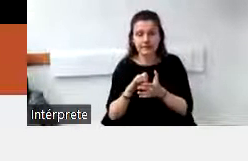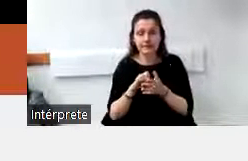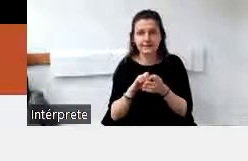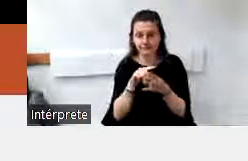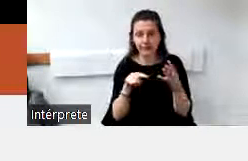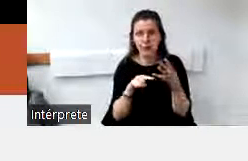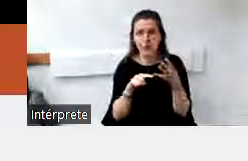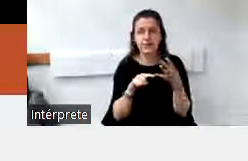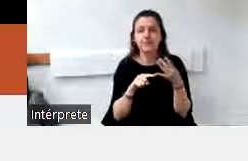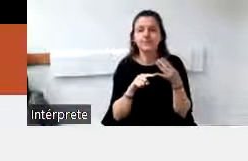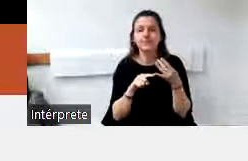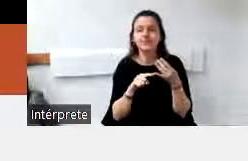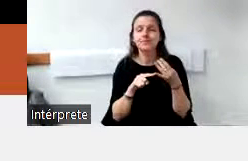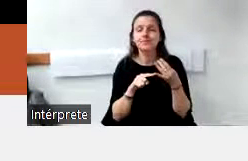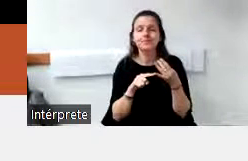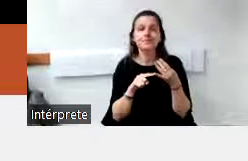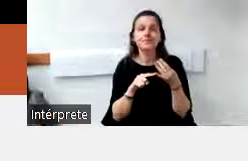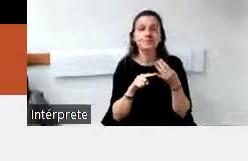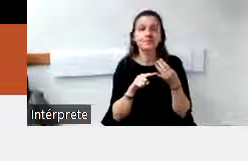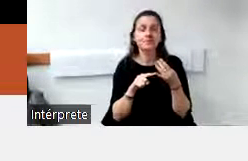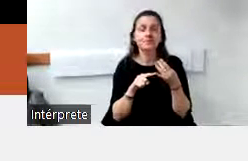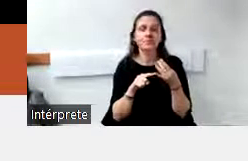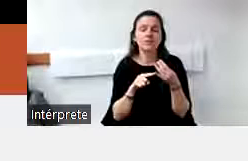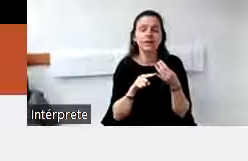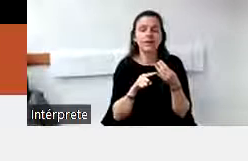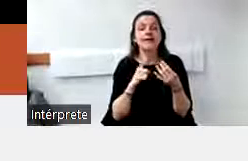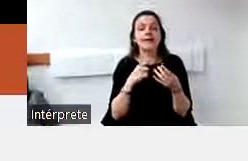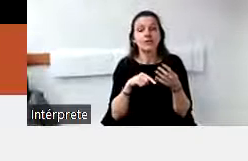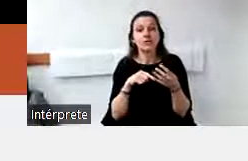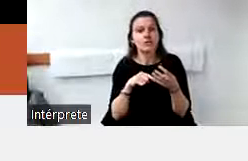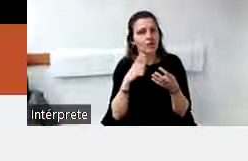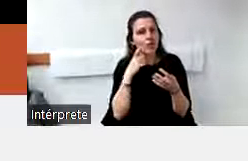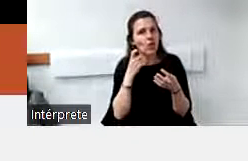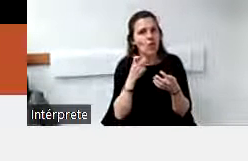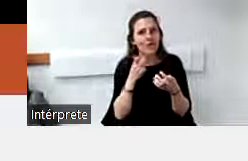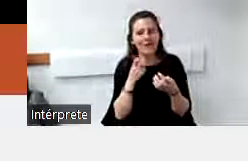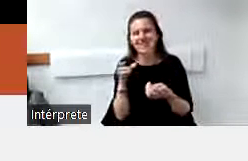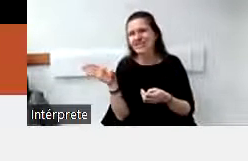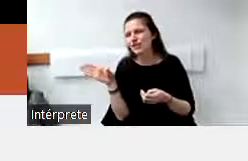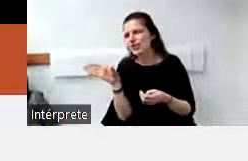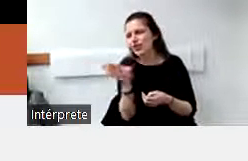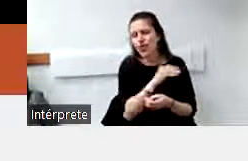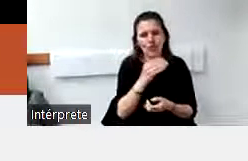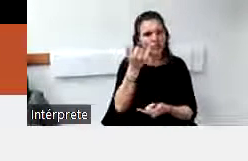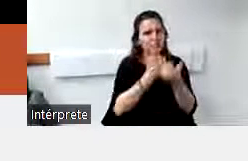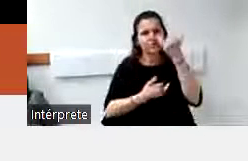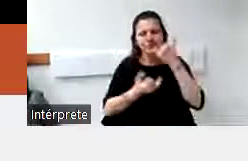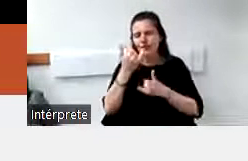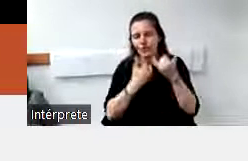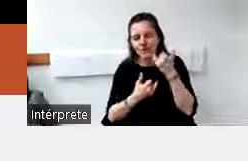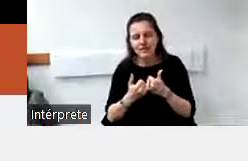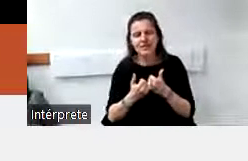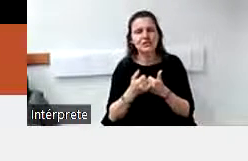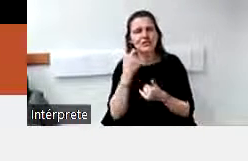de estos cuatro continentes, y mostraba que en todos había un acceso limitado a los servicios de salud sexual y